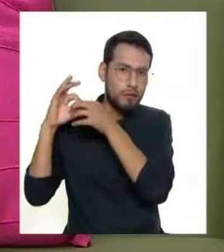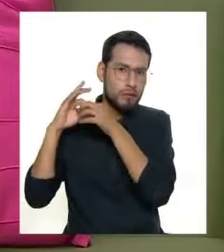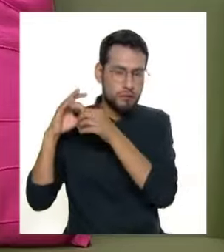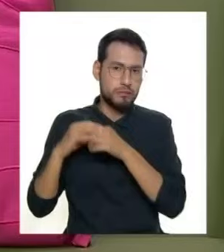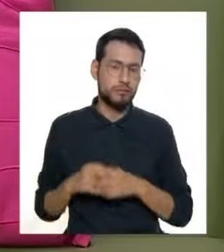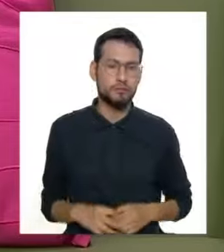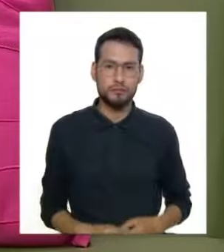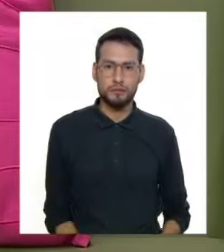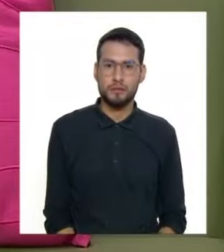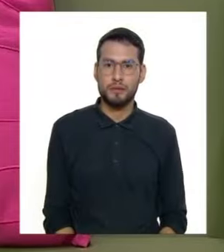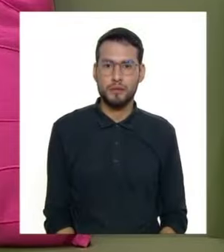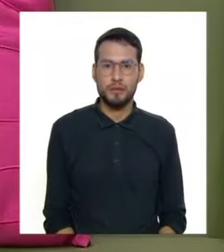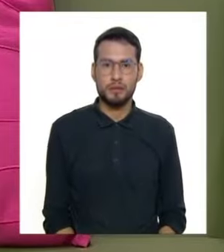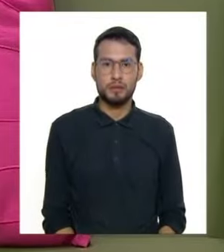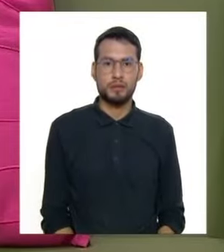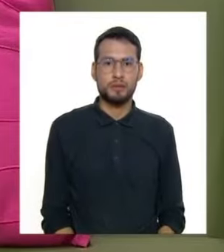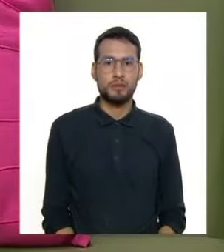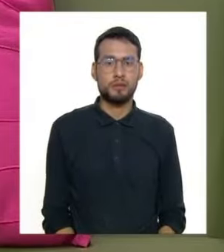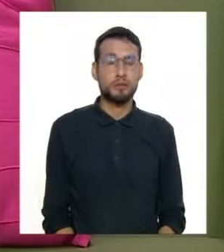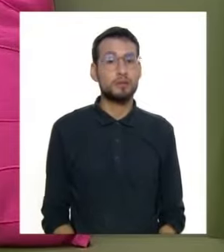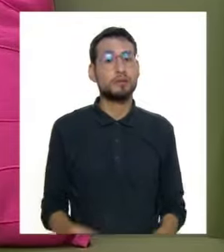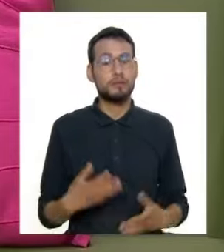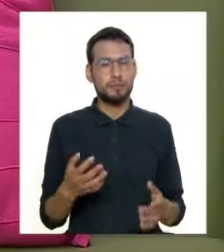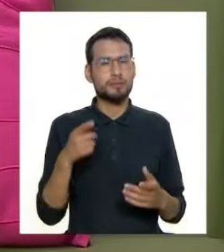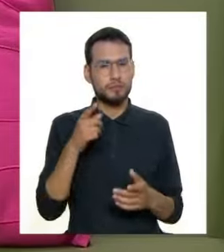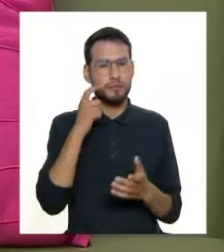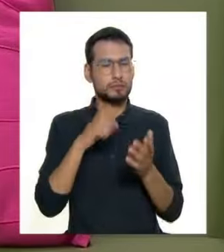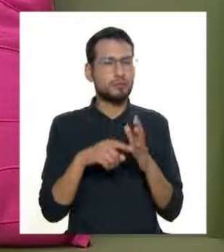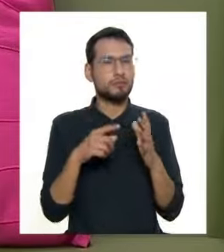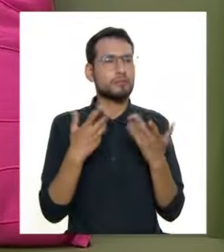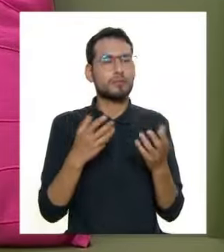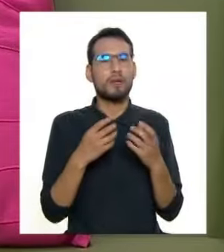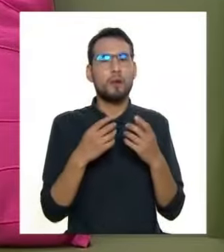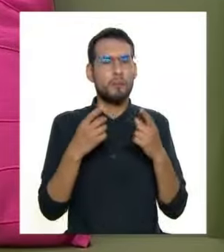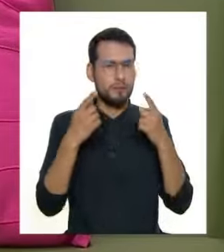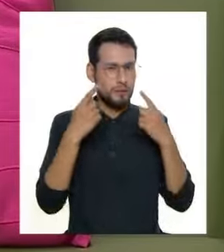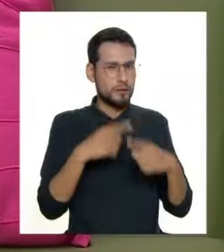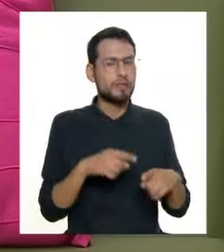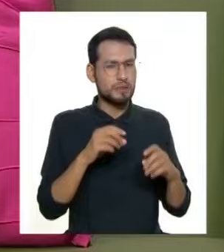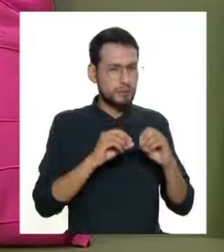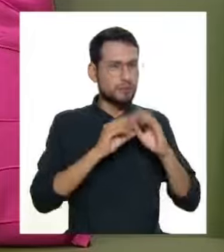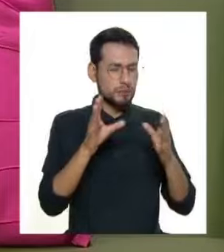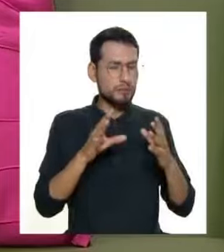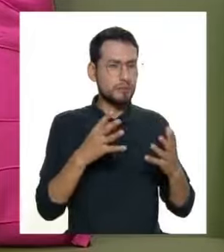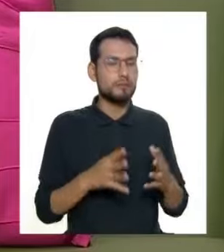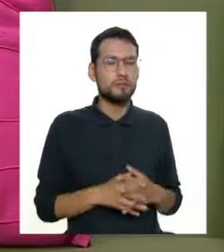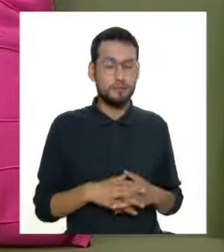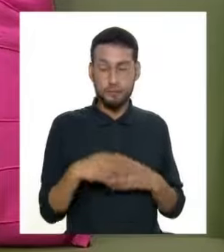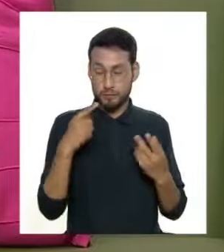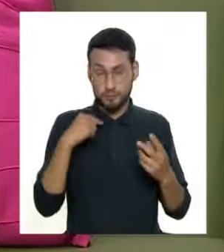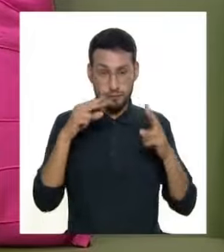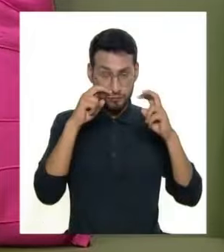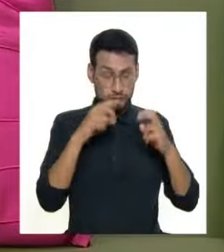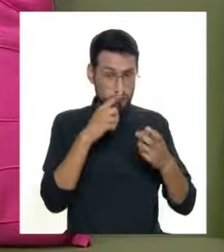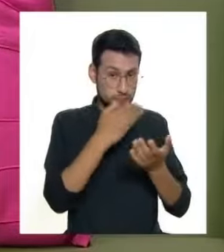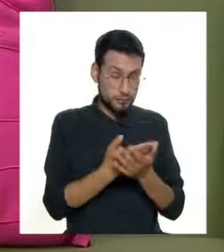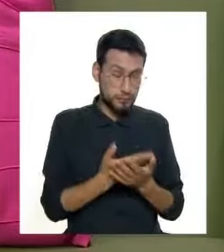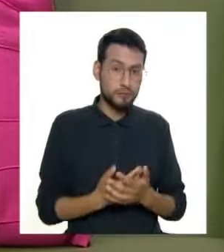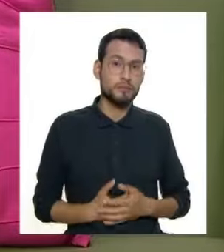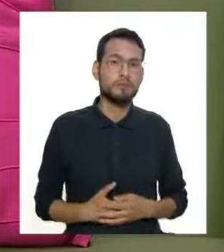Había un significado muy fuerte, una probabilidad muy clara, esas fueron las hipótesis que se